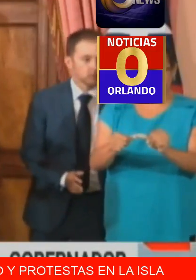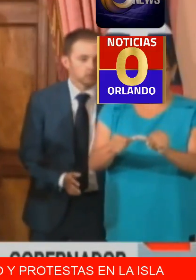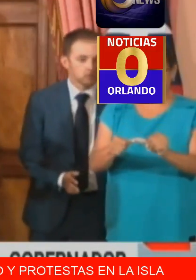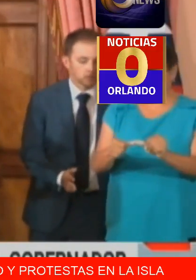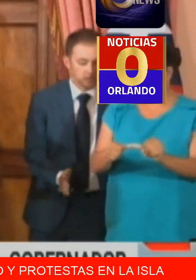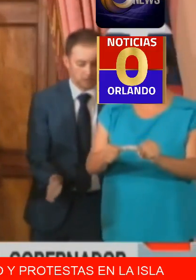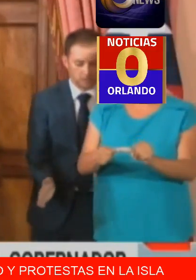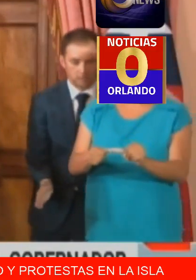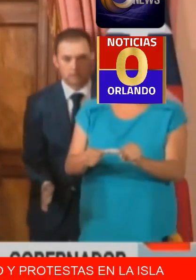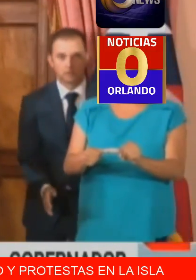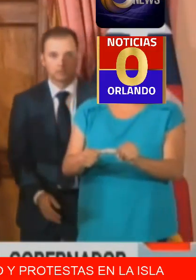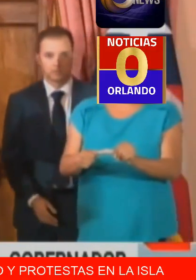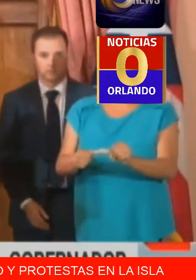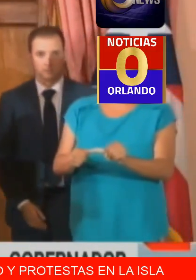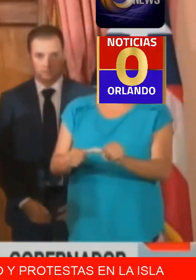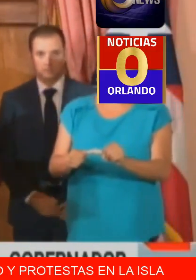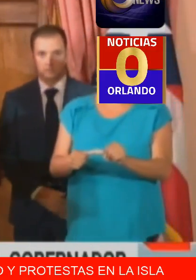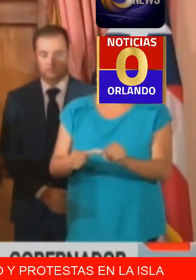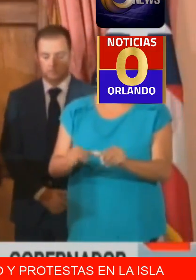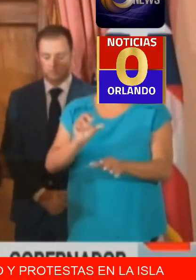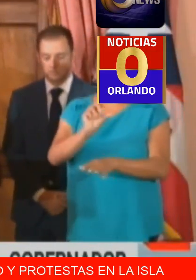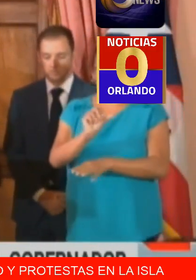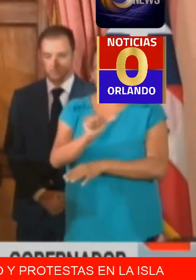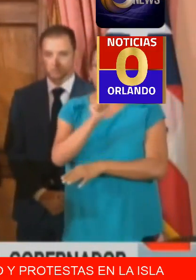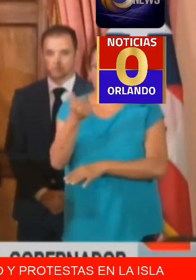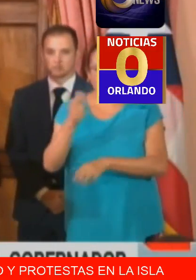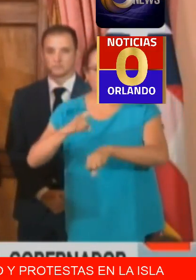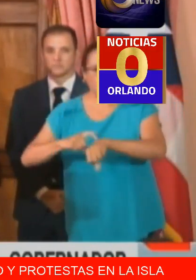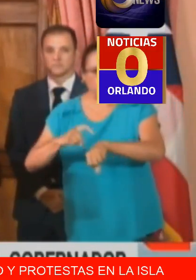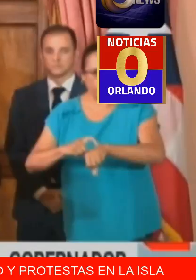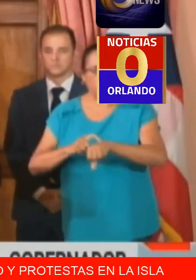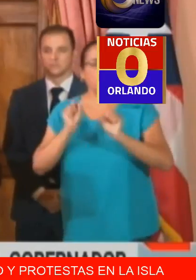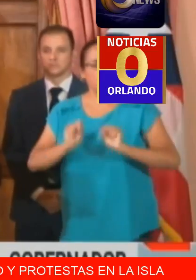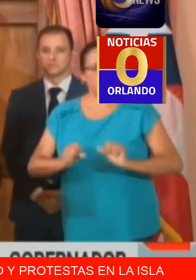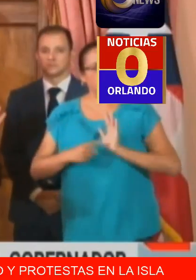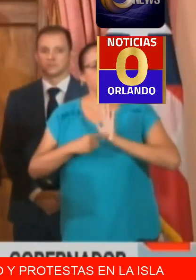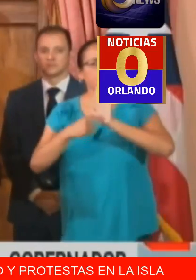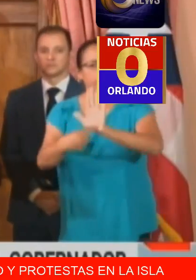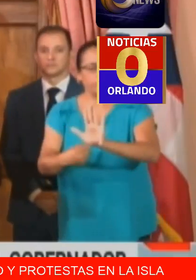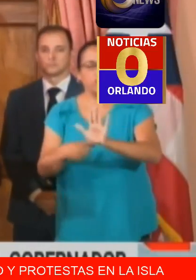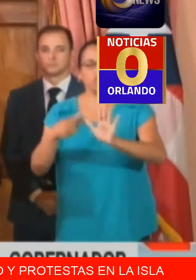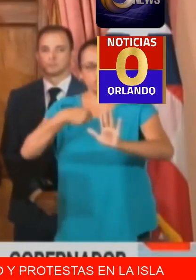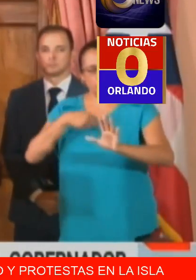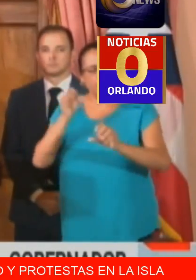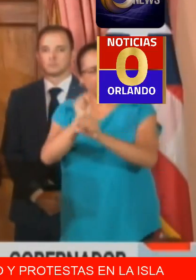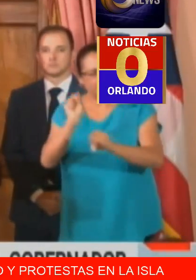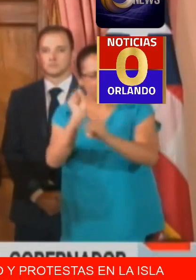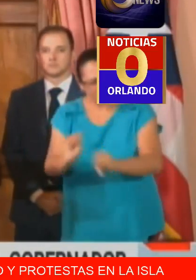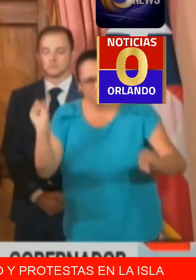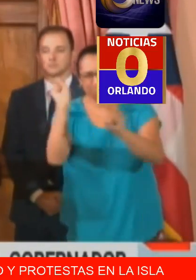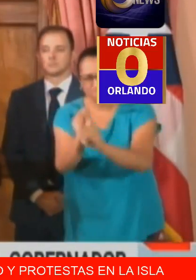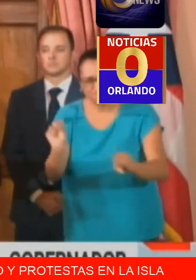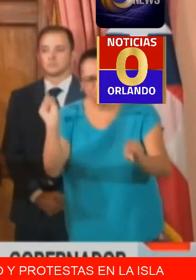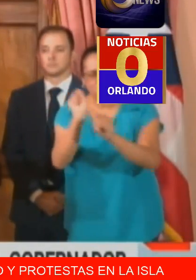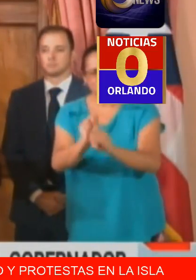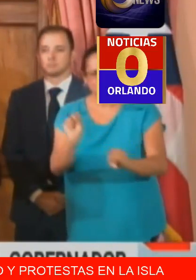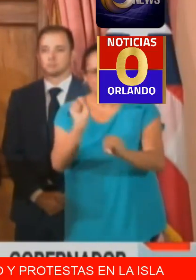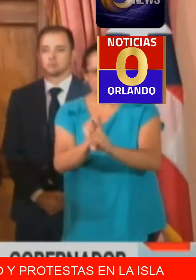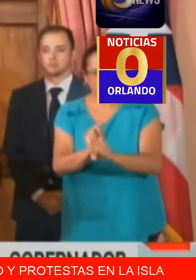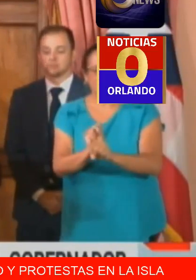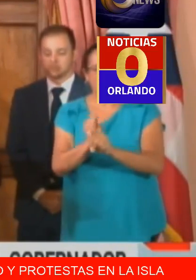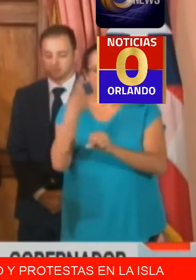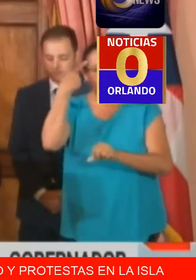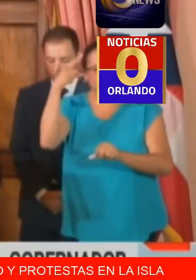es otro momento para poder esto demostrarlo. Yo voy a estar trabajando incansablemente para hacer